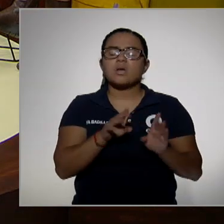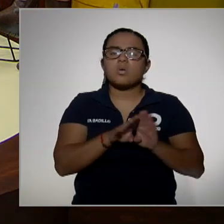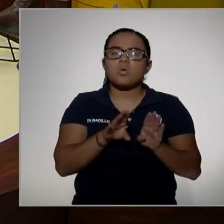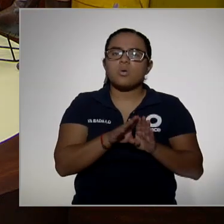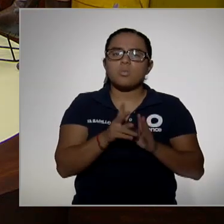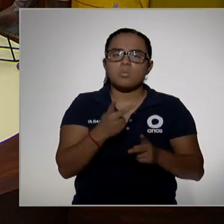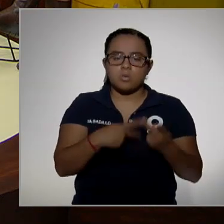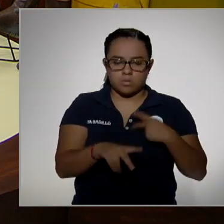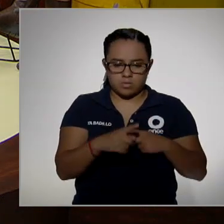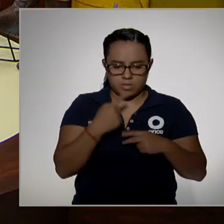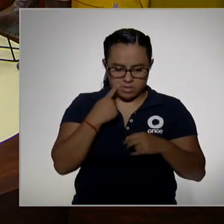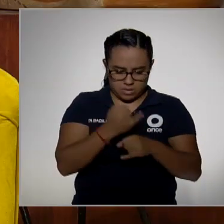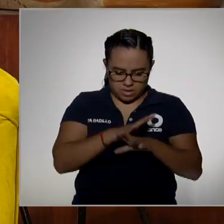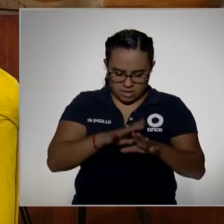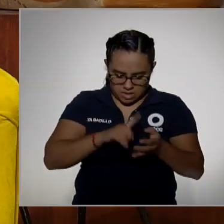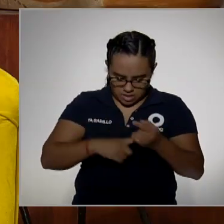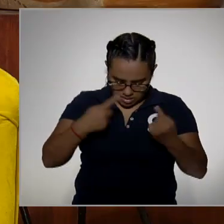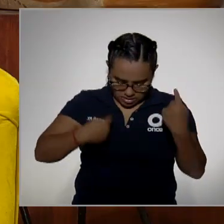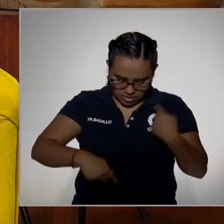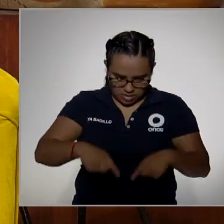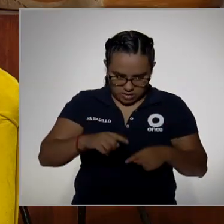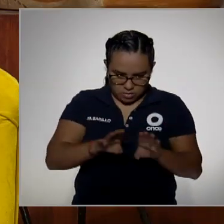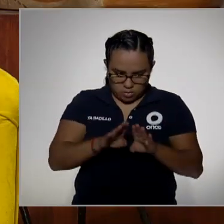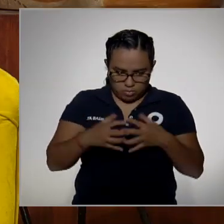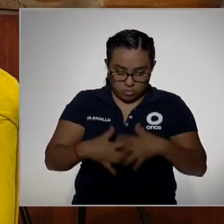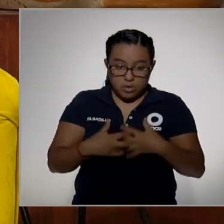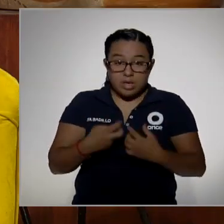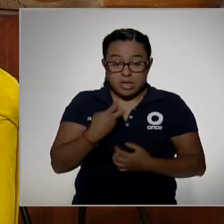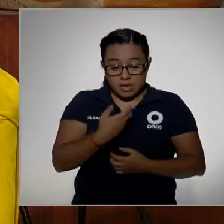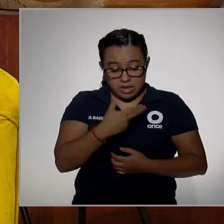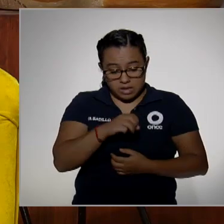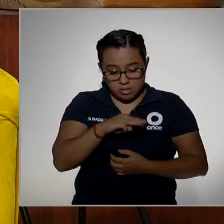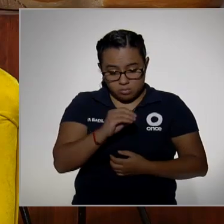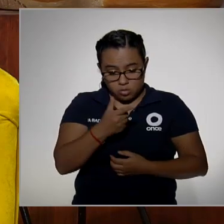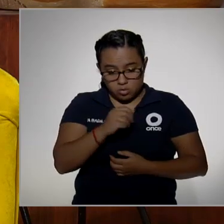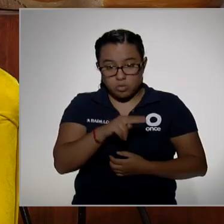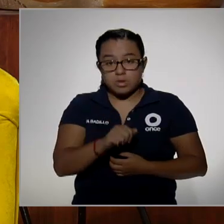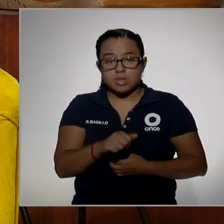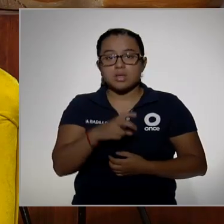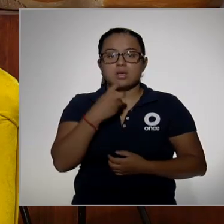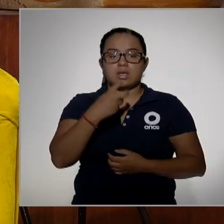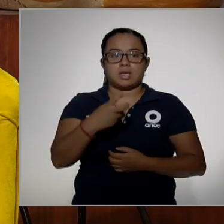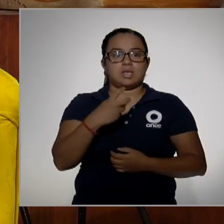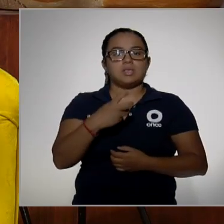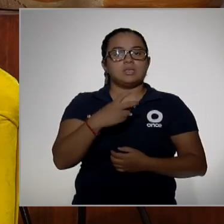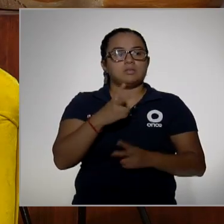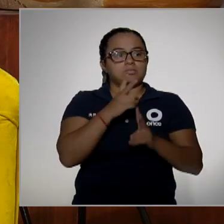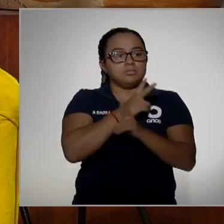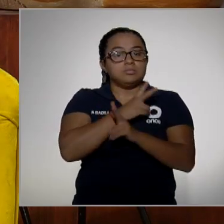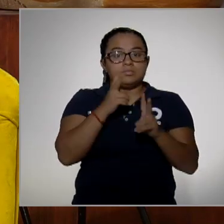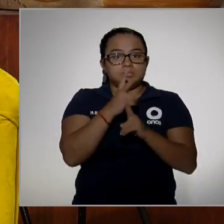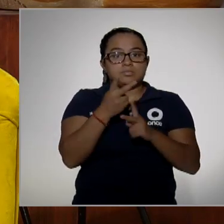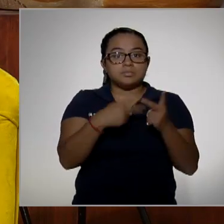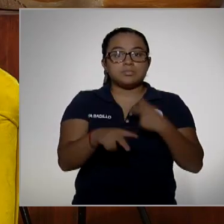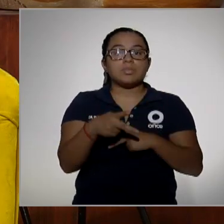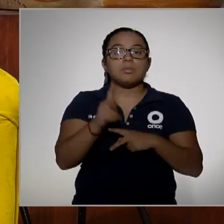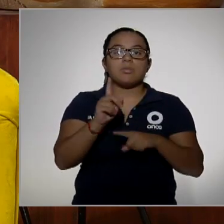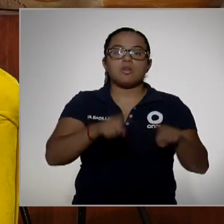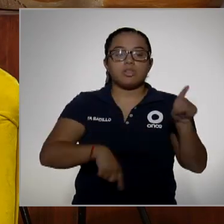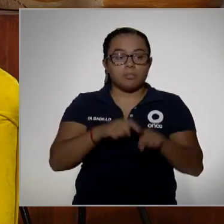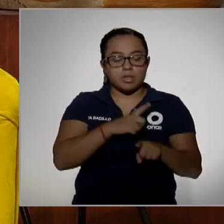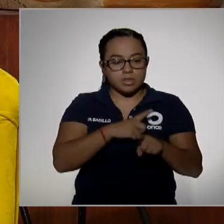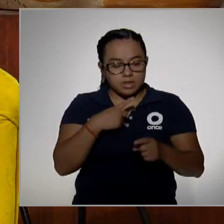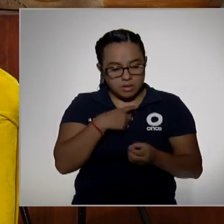de nuestra información genética esa hemoglobina va a ocuparse del transporte de oxígeno pero depende de que se forme adecuadamente